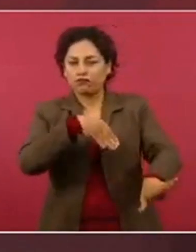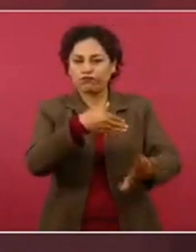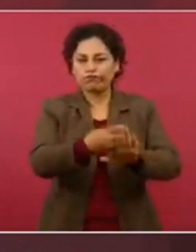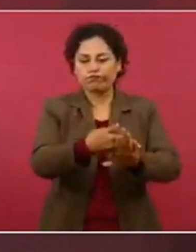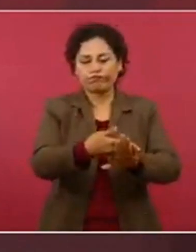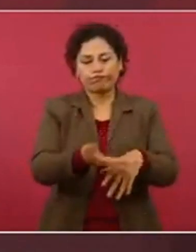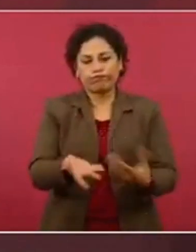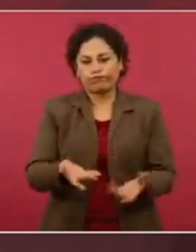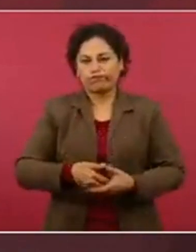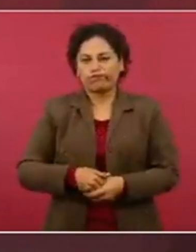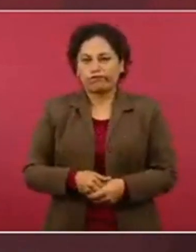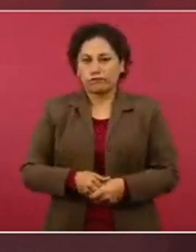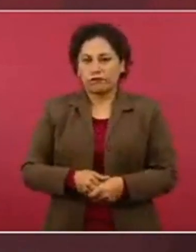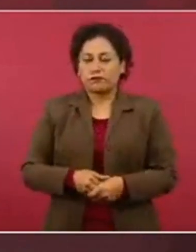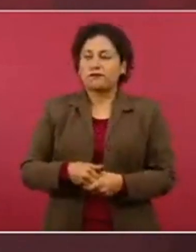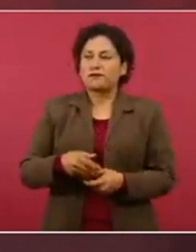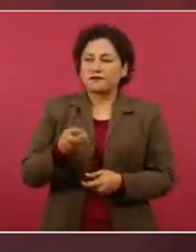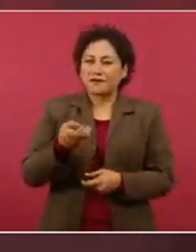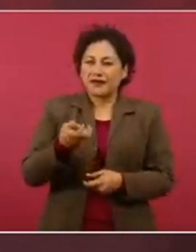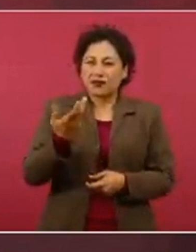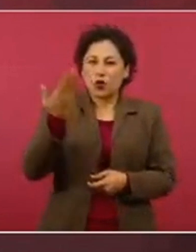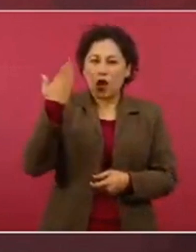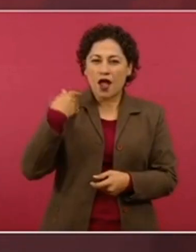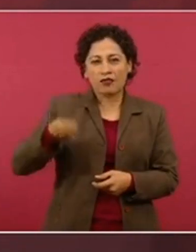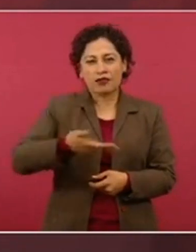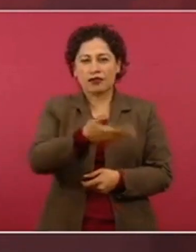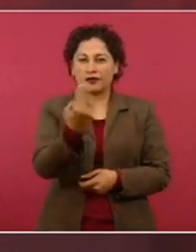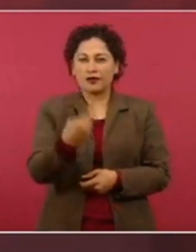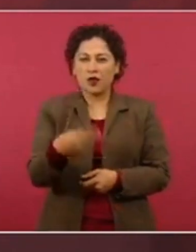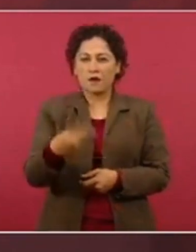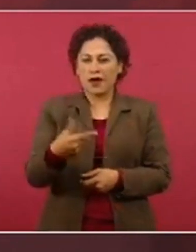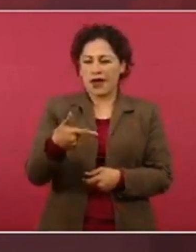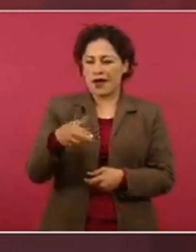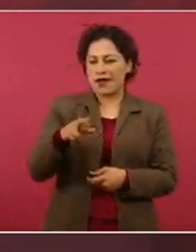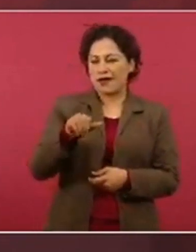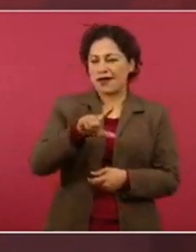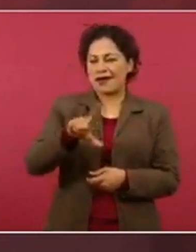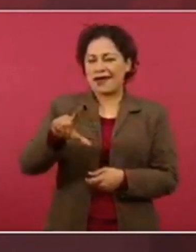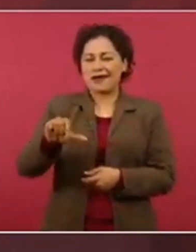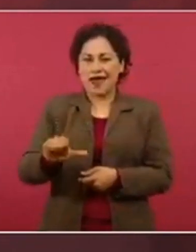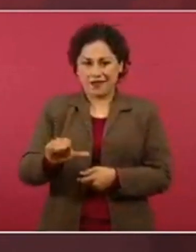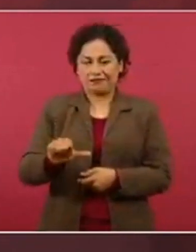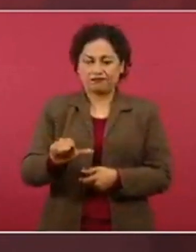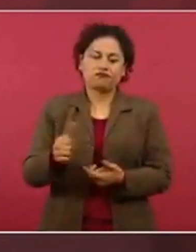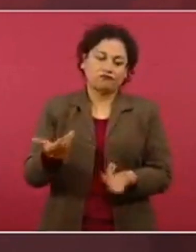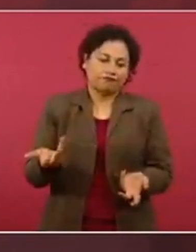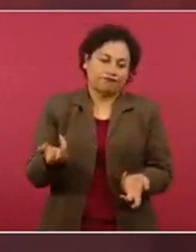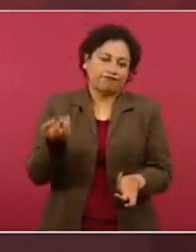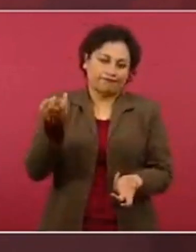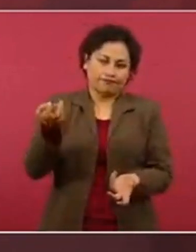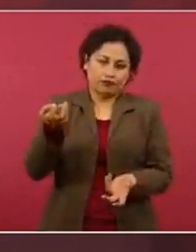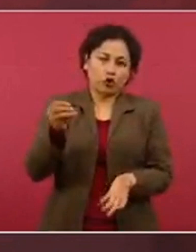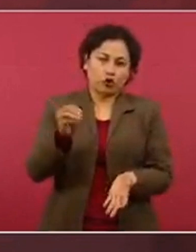lo que antes se le conocía coloquialmente como la grilla. No deja de haber grilla,